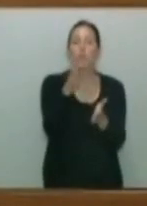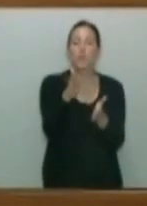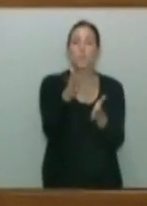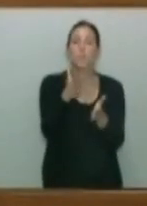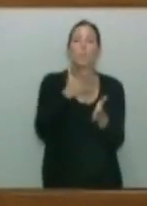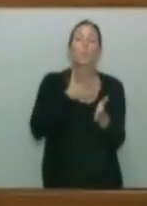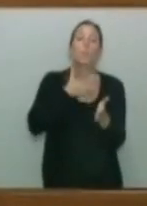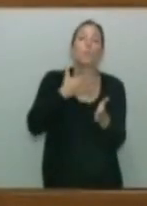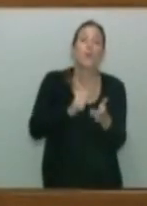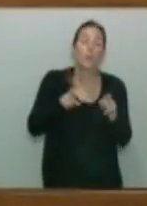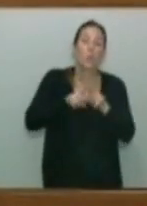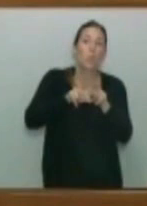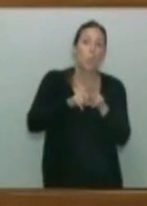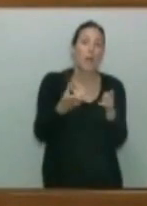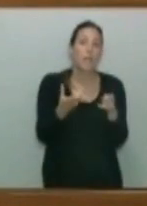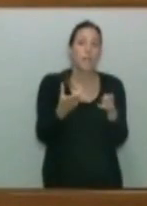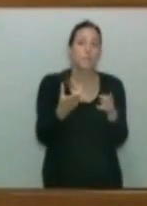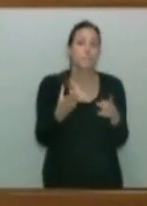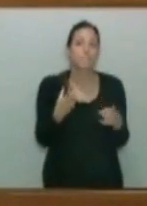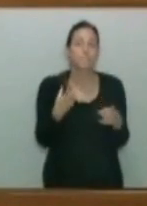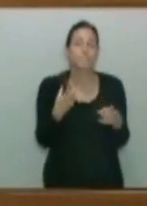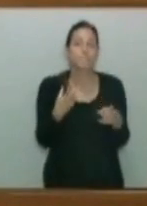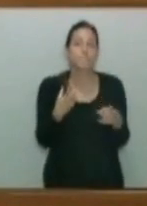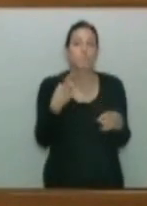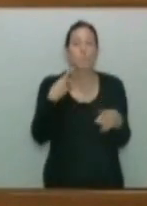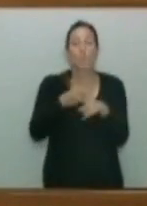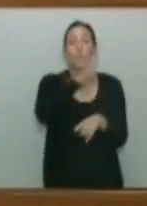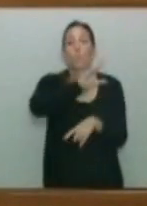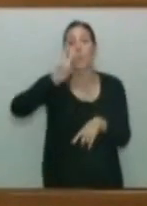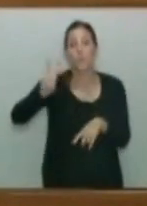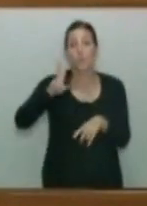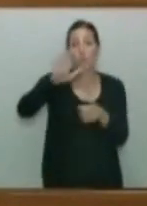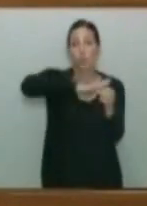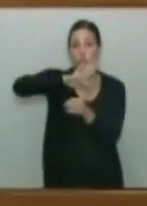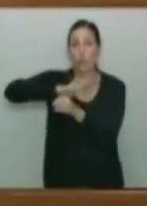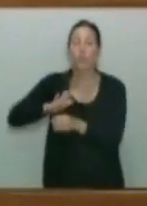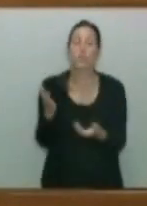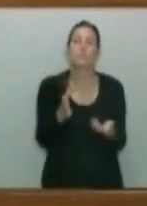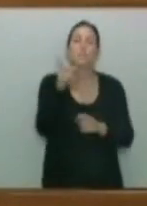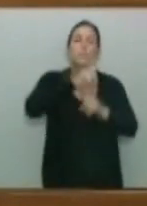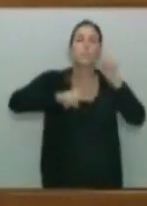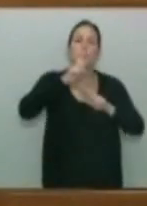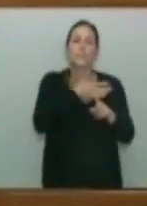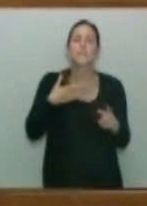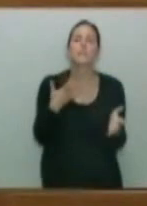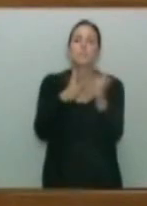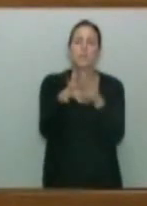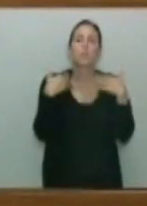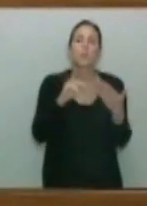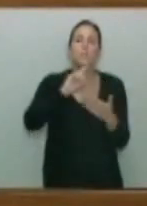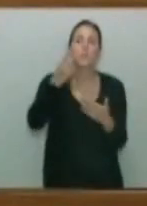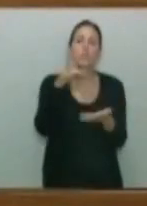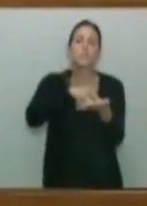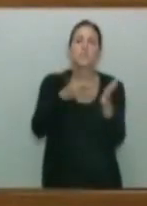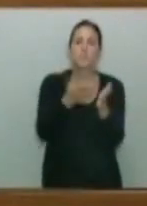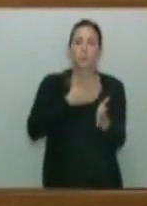probablemente se multiplican por esas 52 circunscripciones. ¿Y qué problemas son a los que yo quiero hacer referencia? En primer lugar, nuestro sistema tiene un